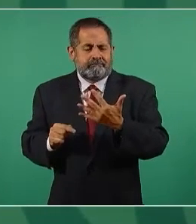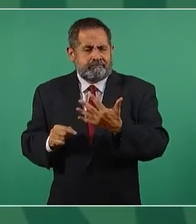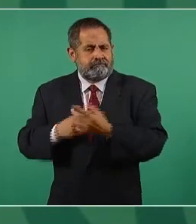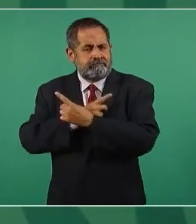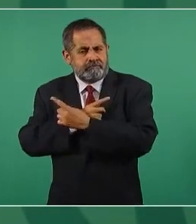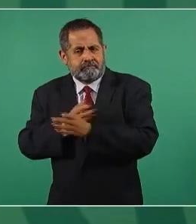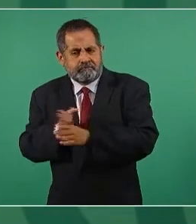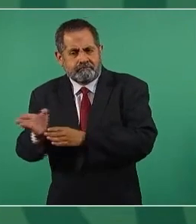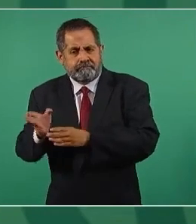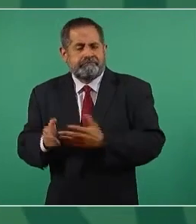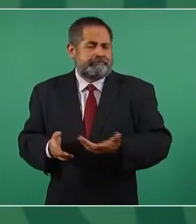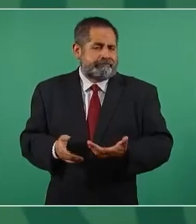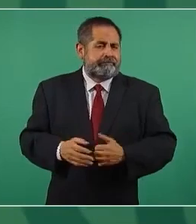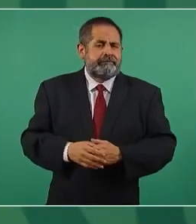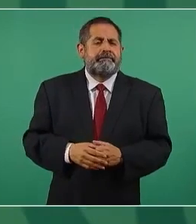Entonces,